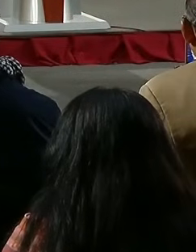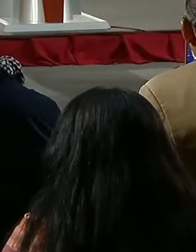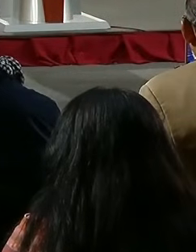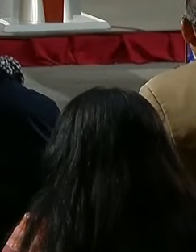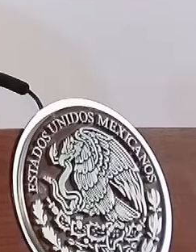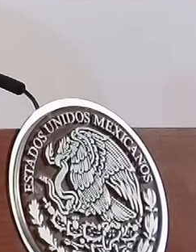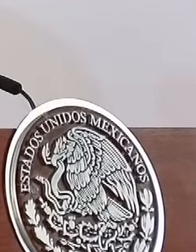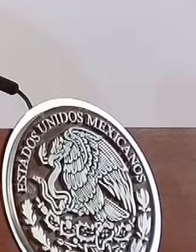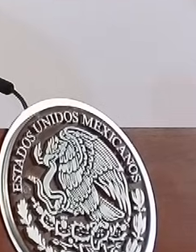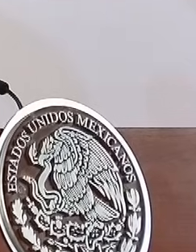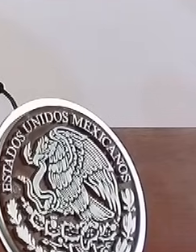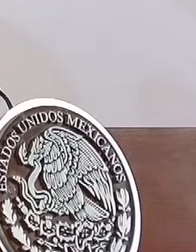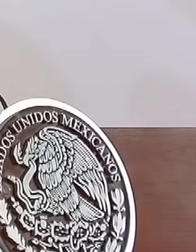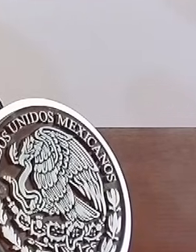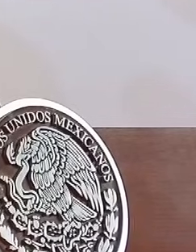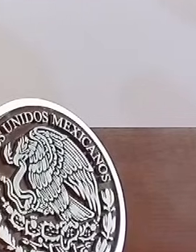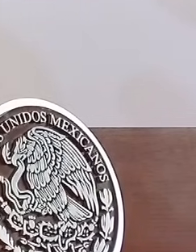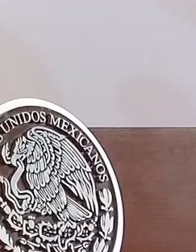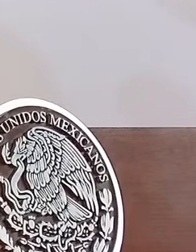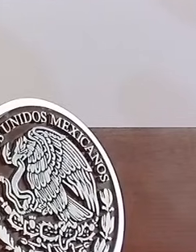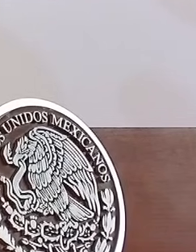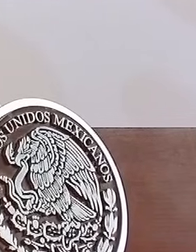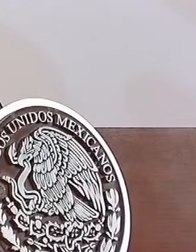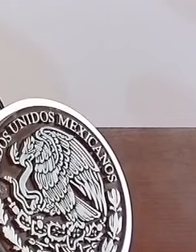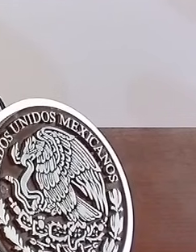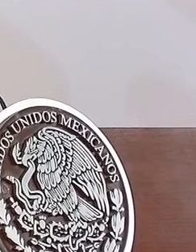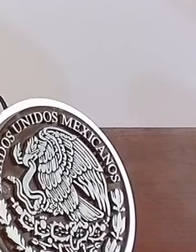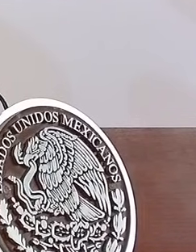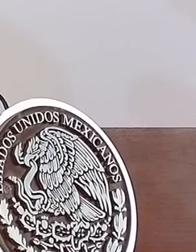a los ciudadanos del mundo,